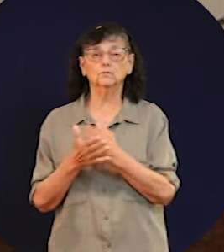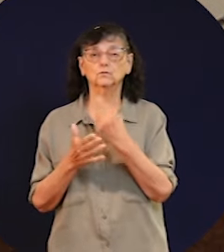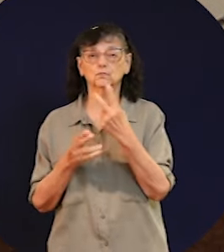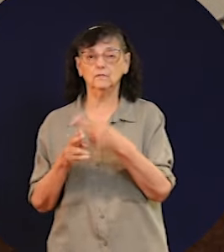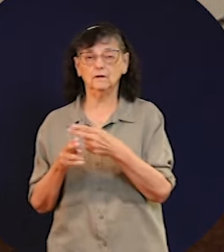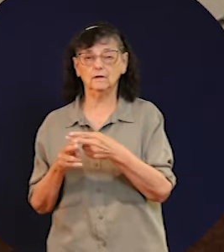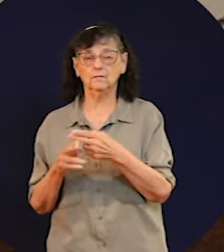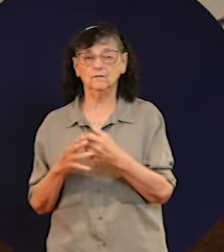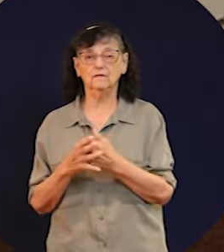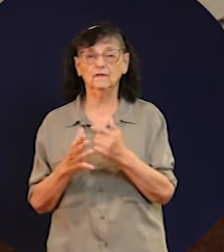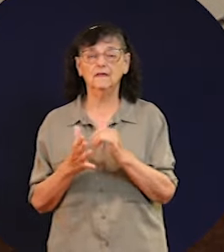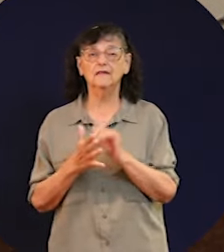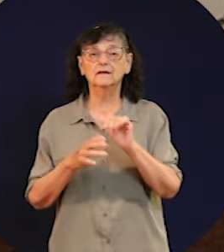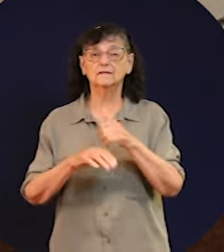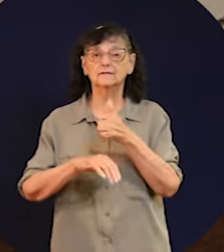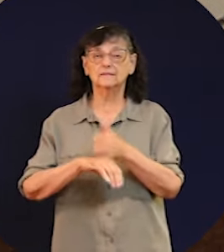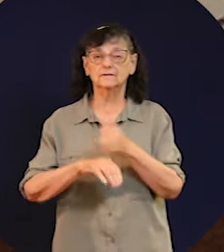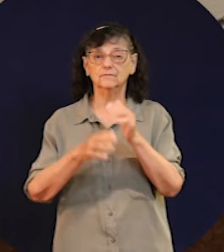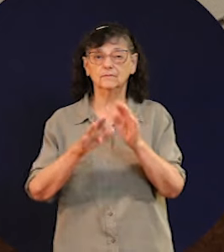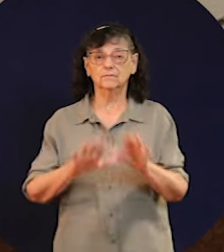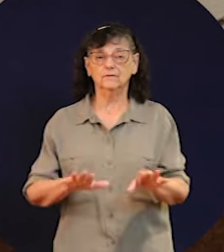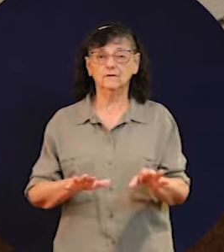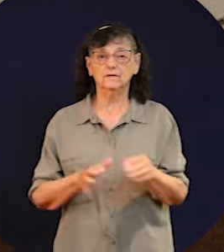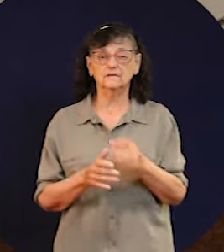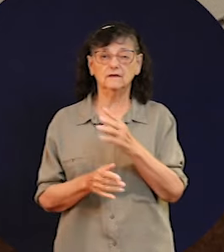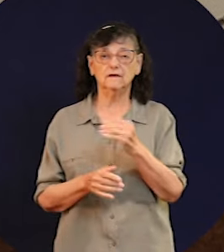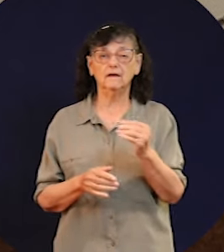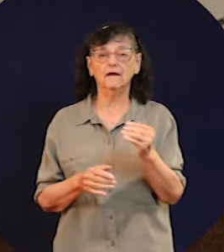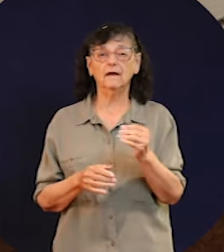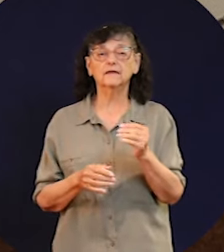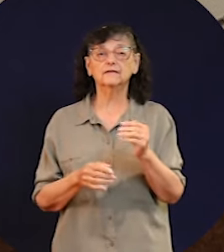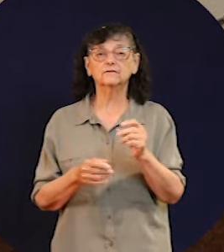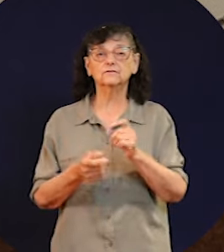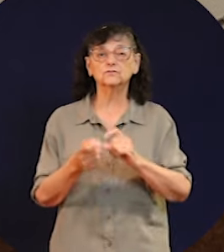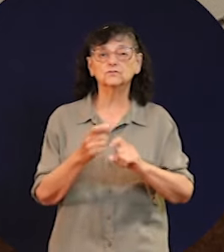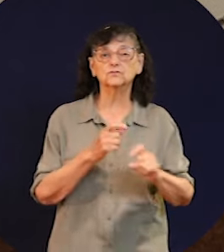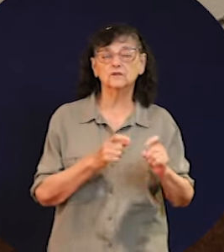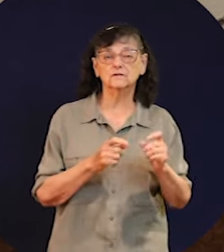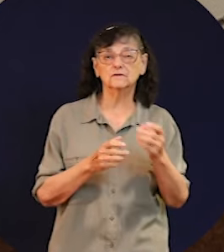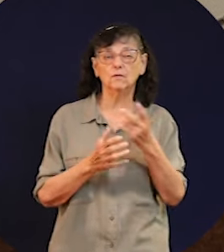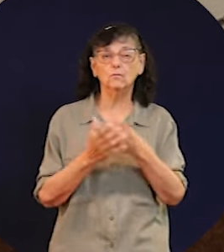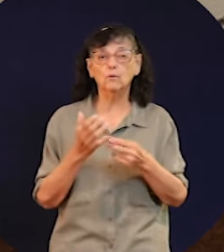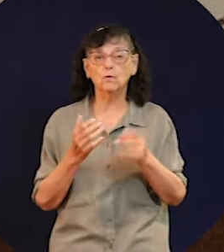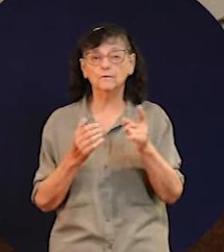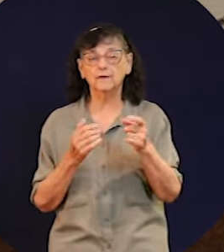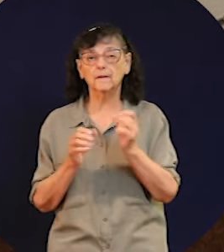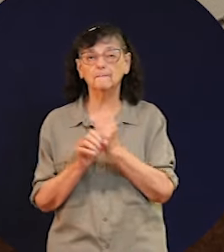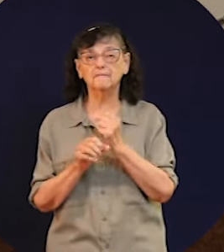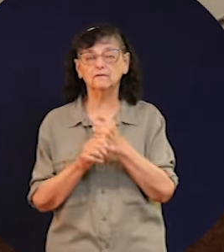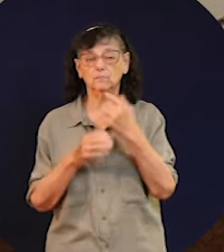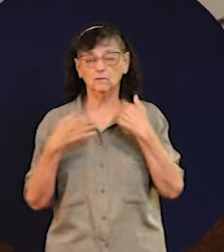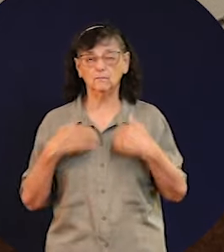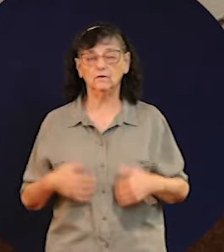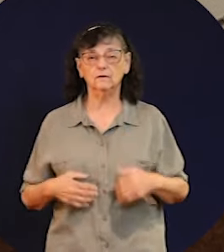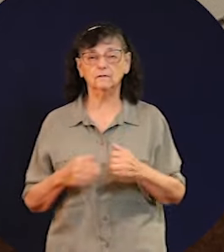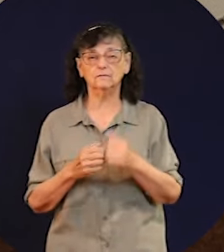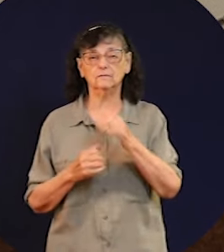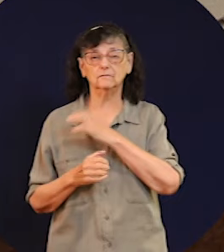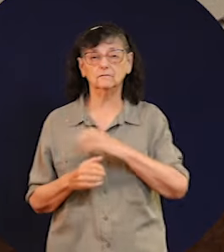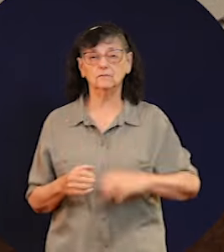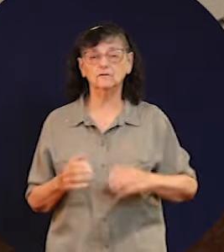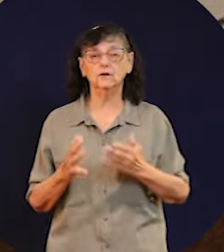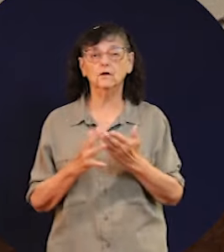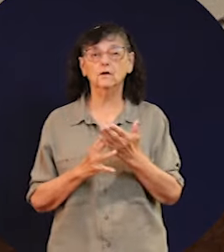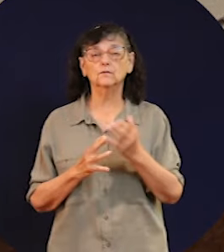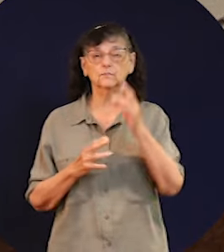nombre, estableciendo la paz y para reconciliar a ambos, hechos un solo cuerpo con Dios por